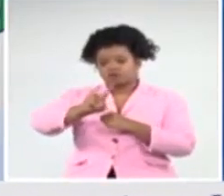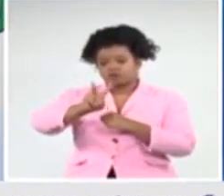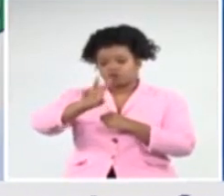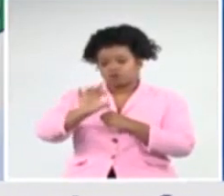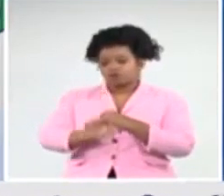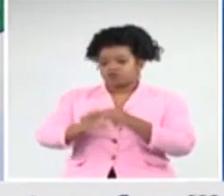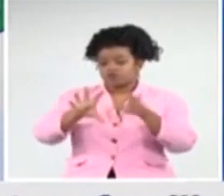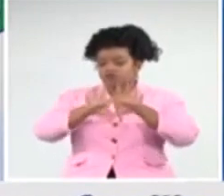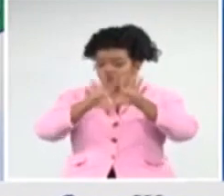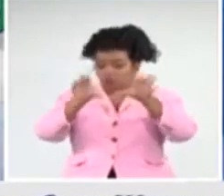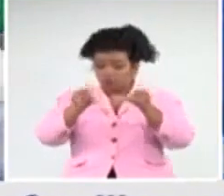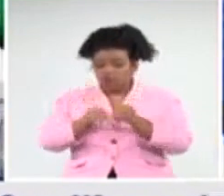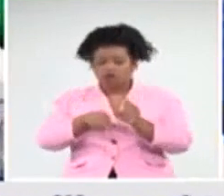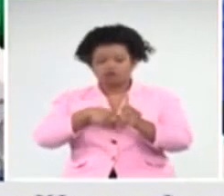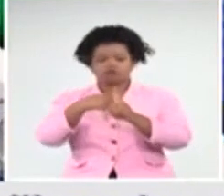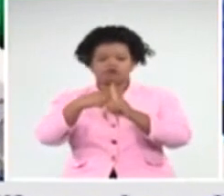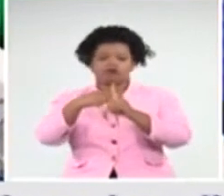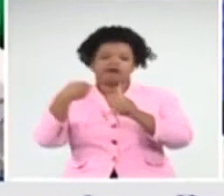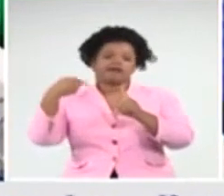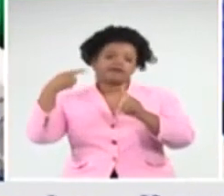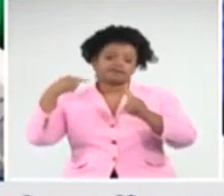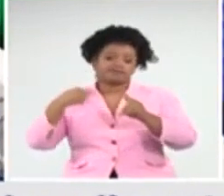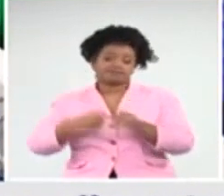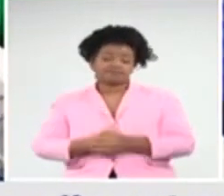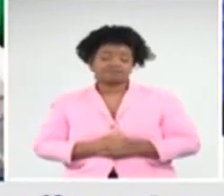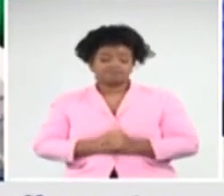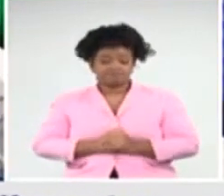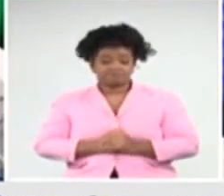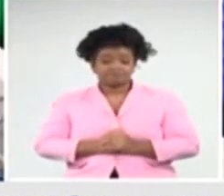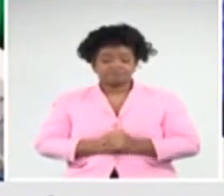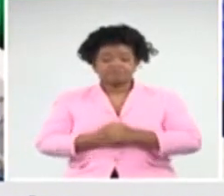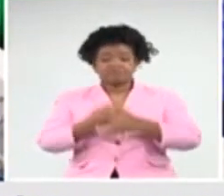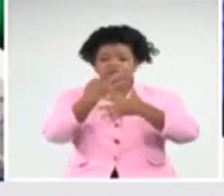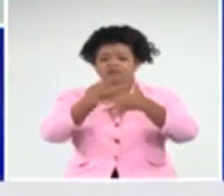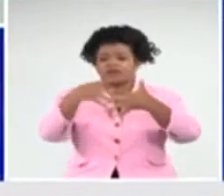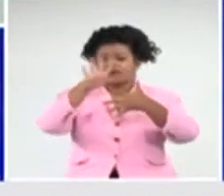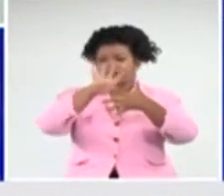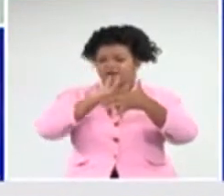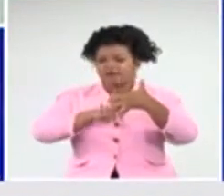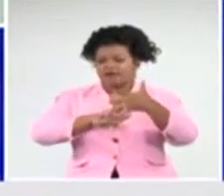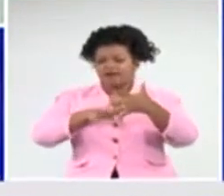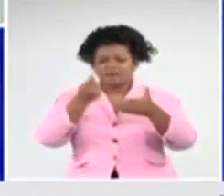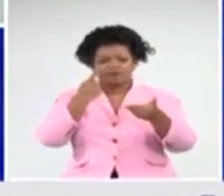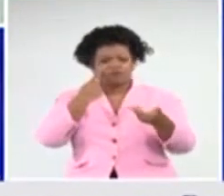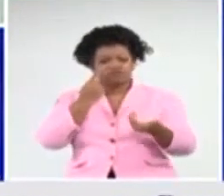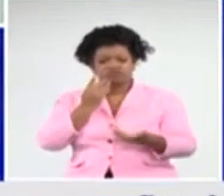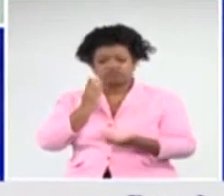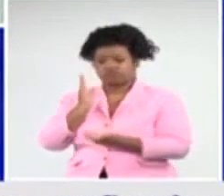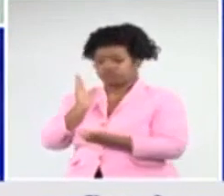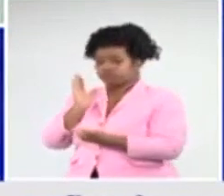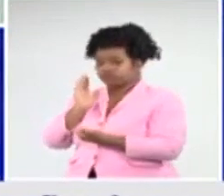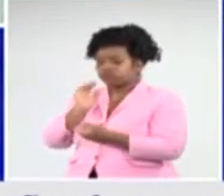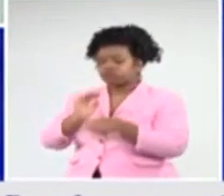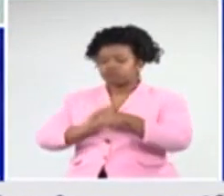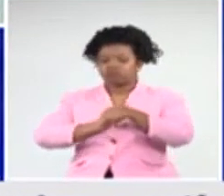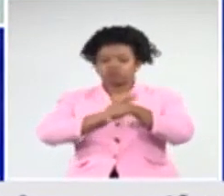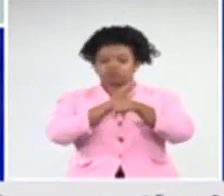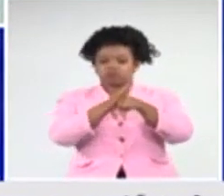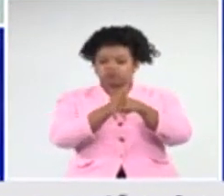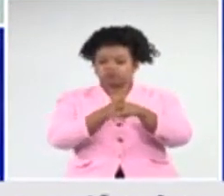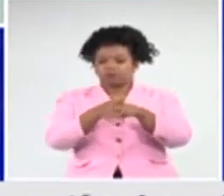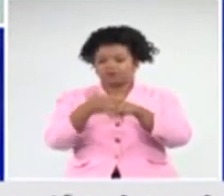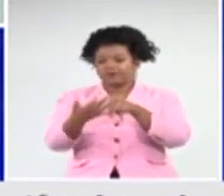los diagnosticados ayer. El gráfico que muestra el comportamiento de los